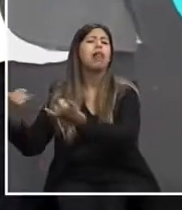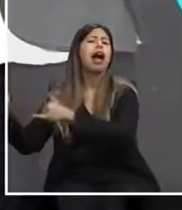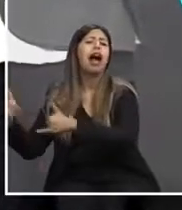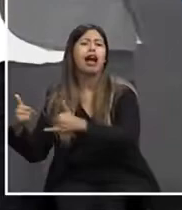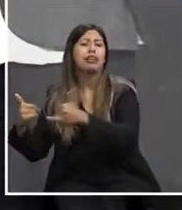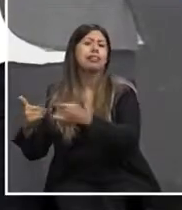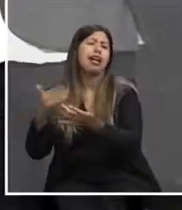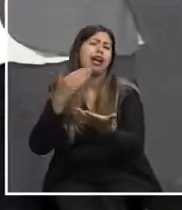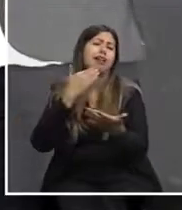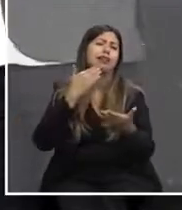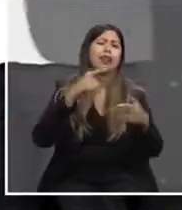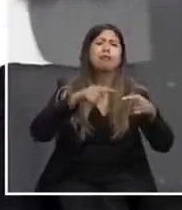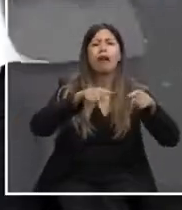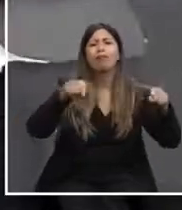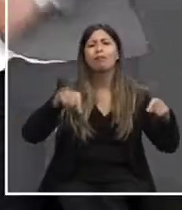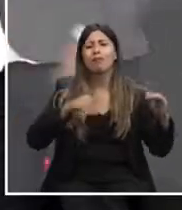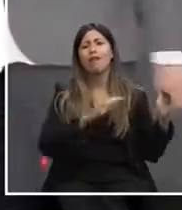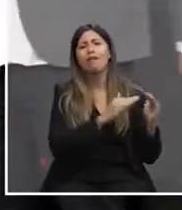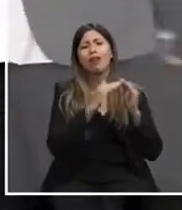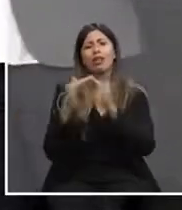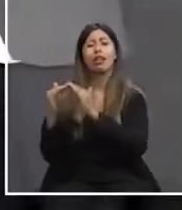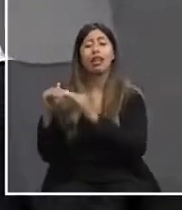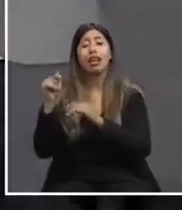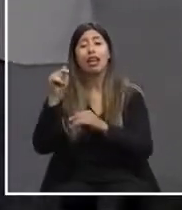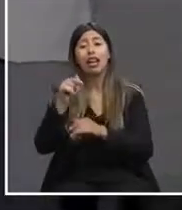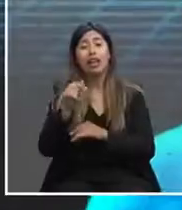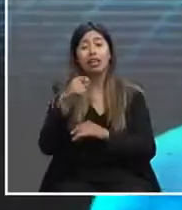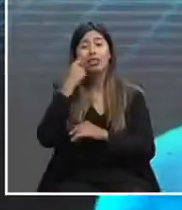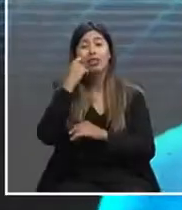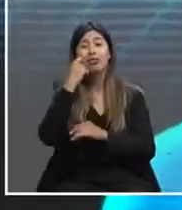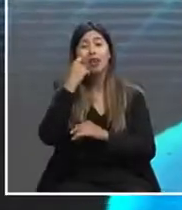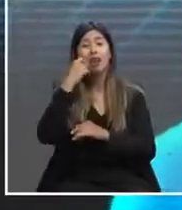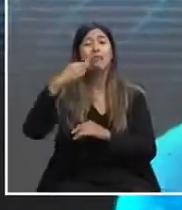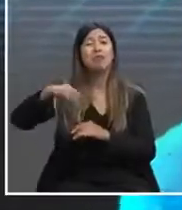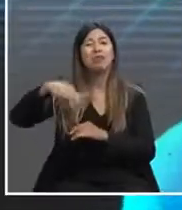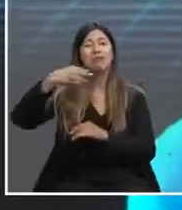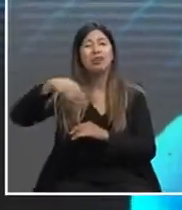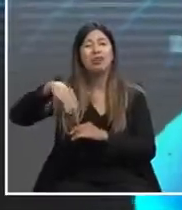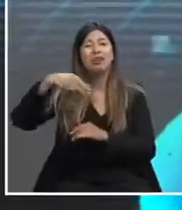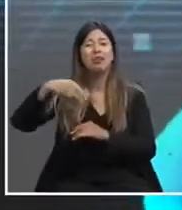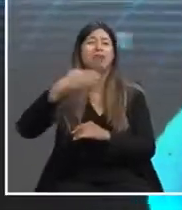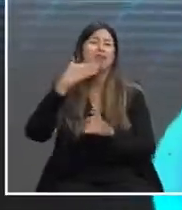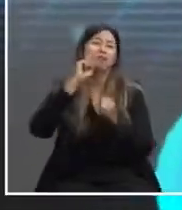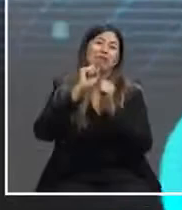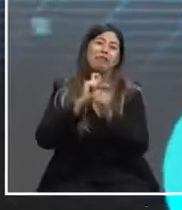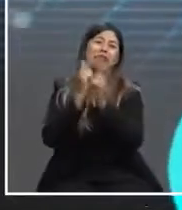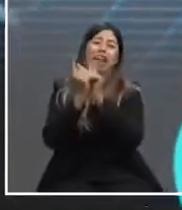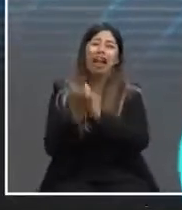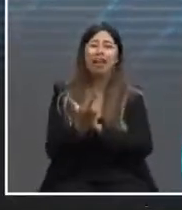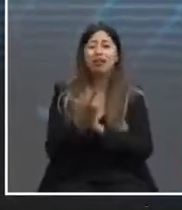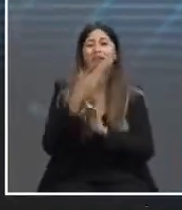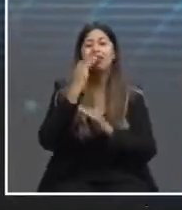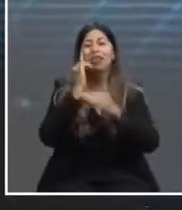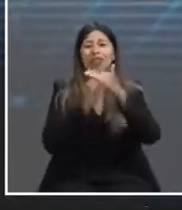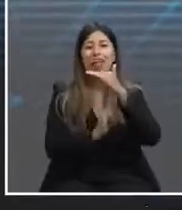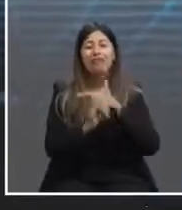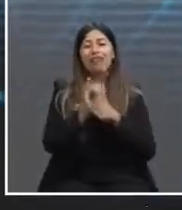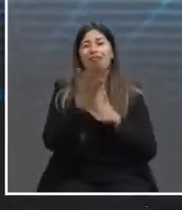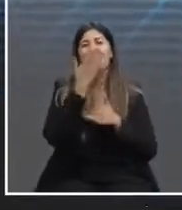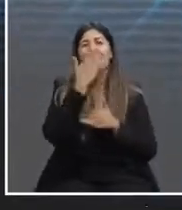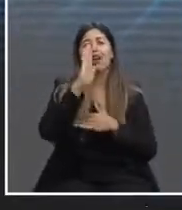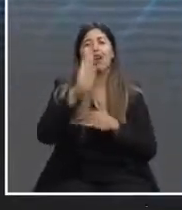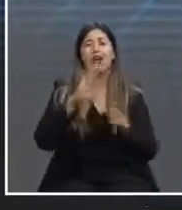los espacios que nos toca a nosotros desde las municipalidades poder modificar, poder intervenir, poder mejorar en conjunto con nuestra